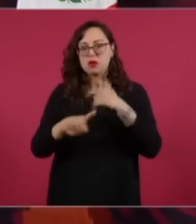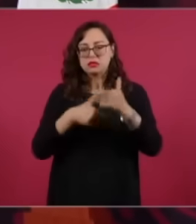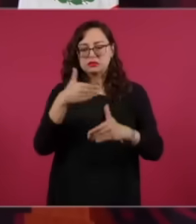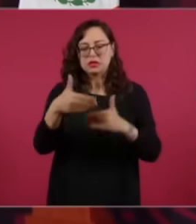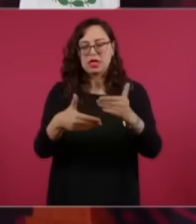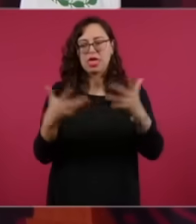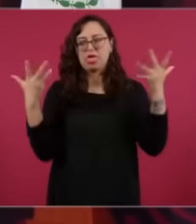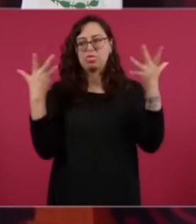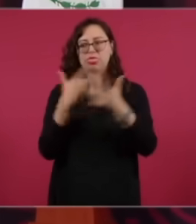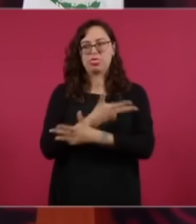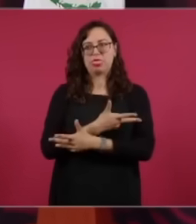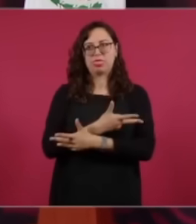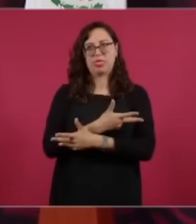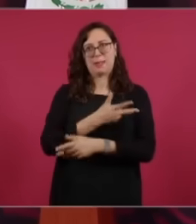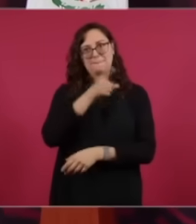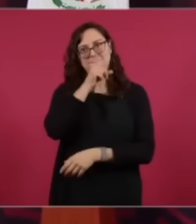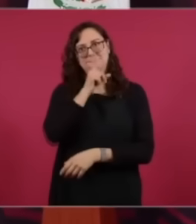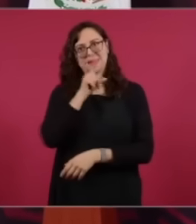expresé